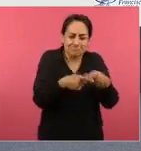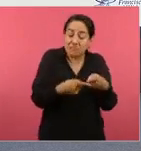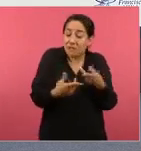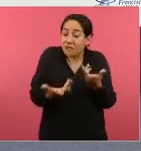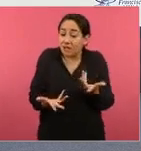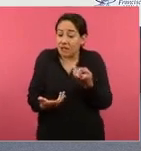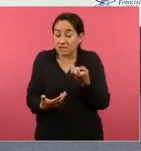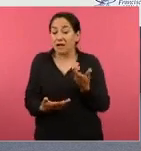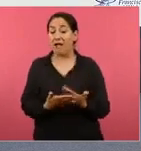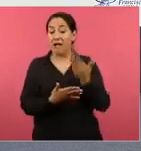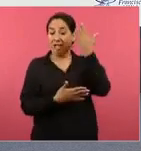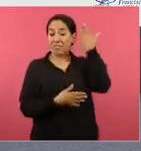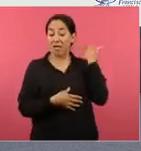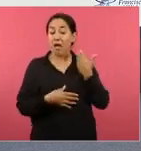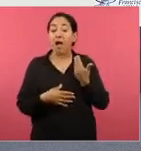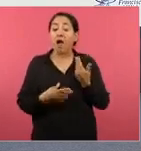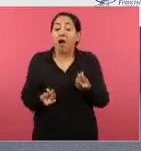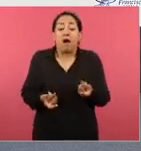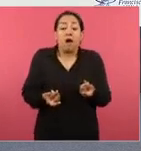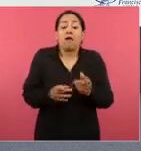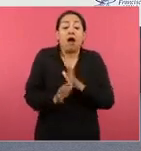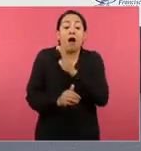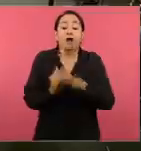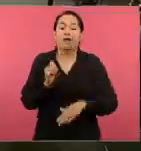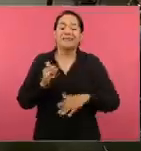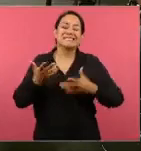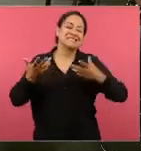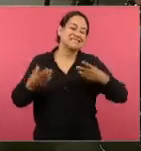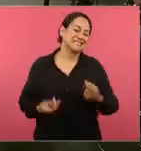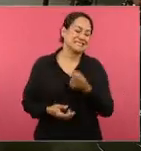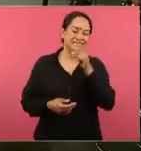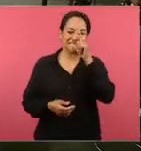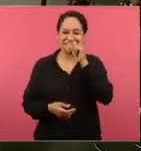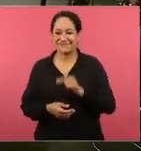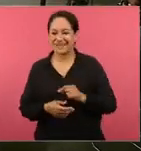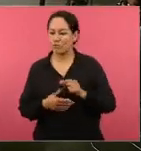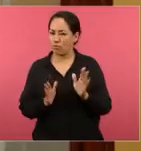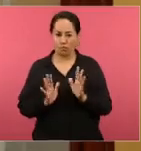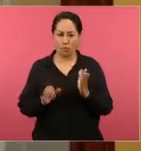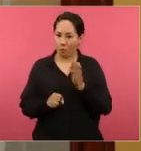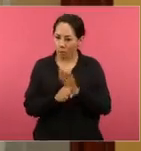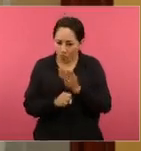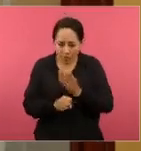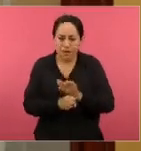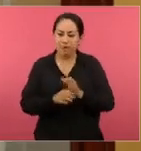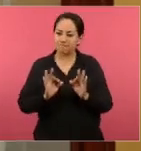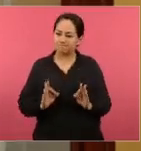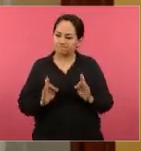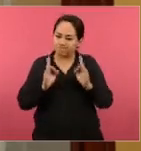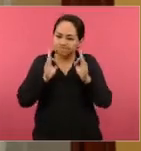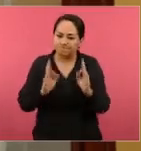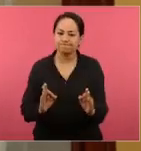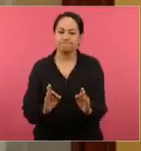correr. Antes así era el planteamiento, ¿no? 8:10, 8:15 el programa,